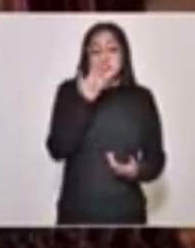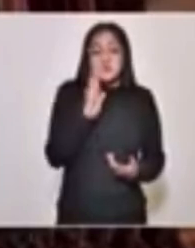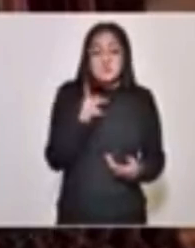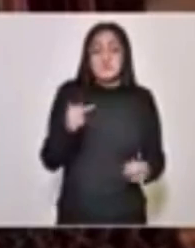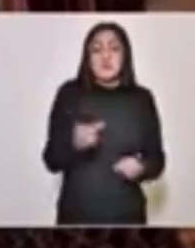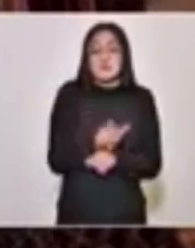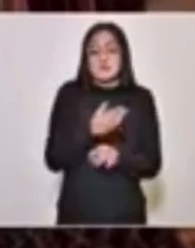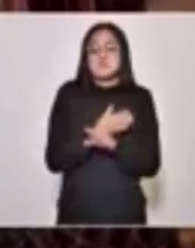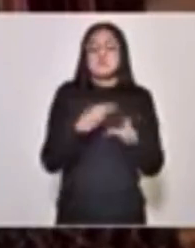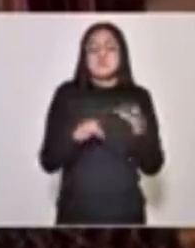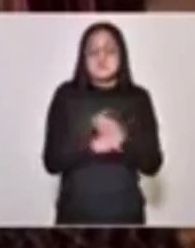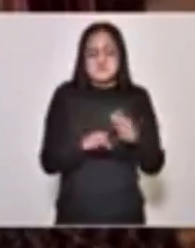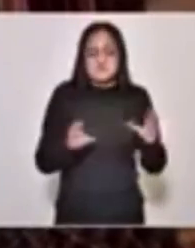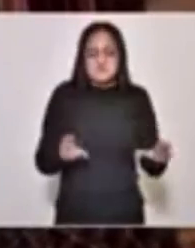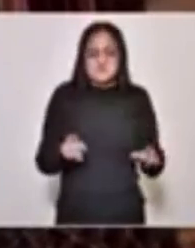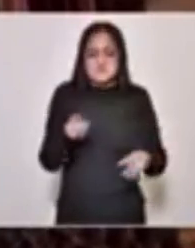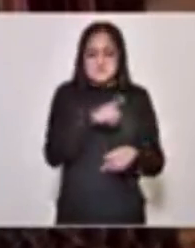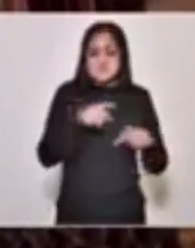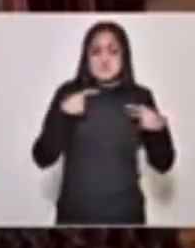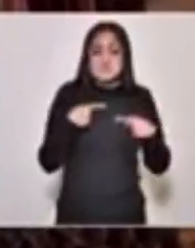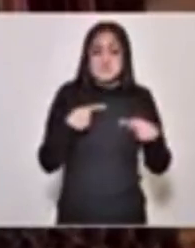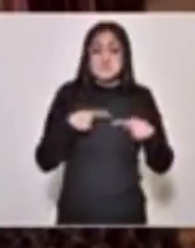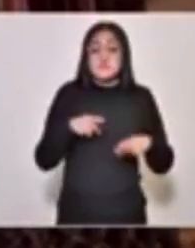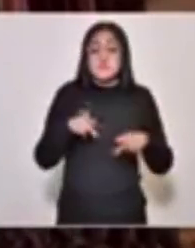hechos. Periodistas